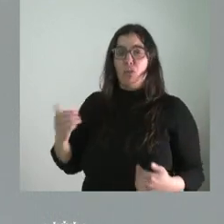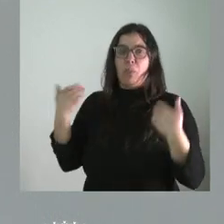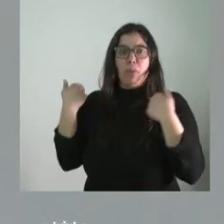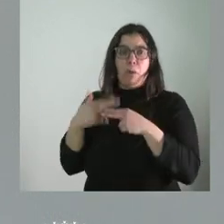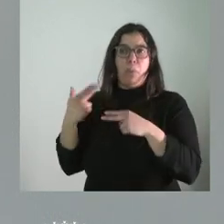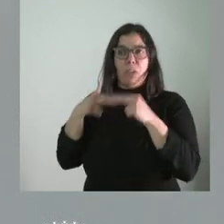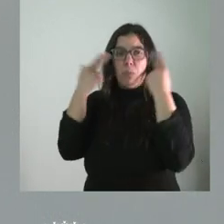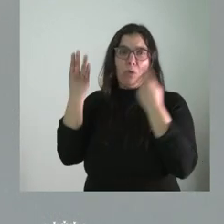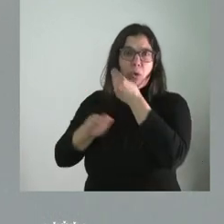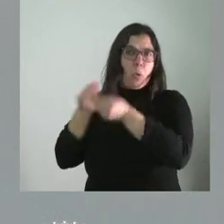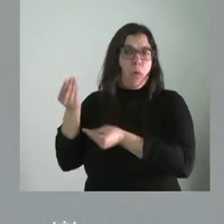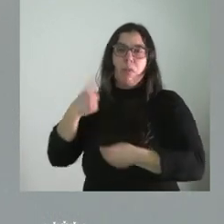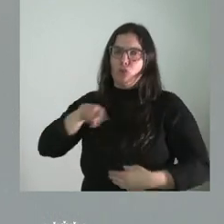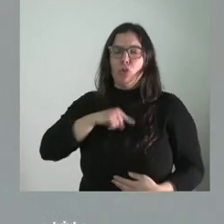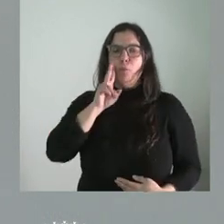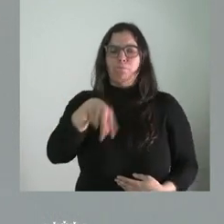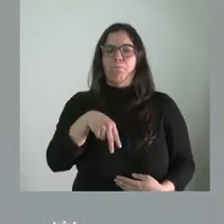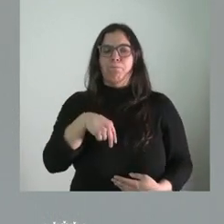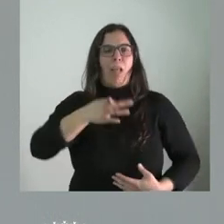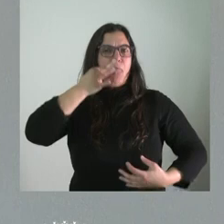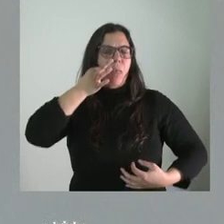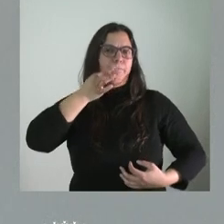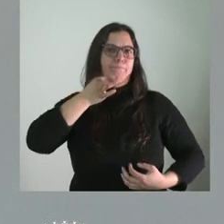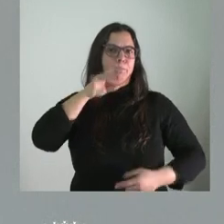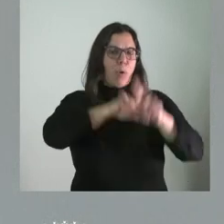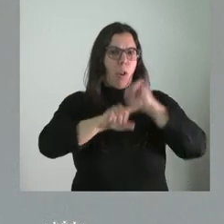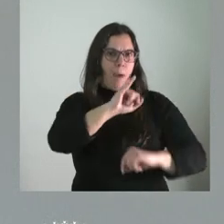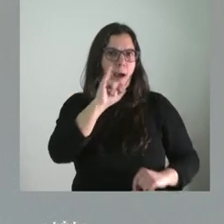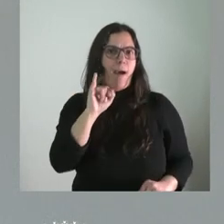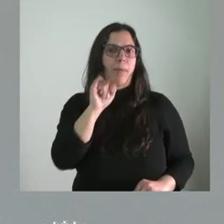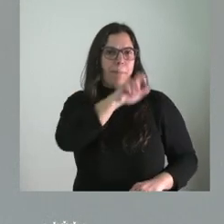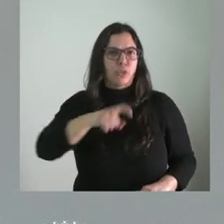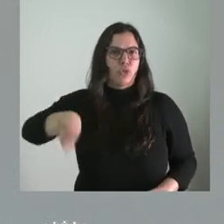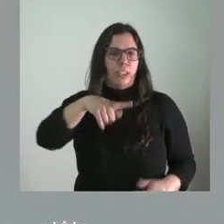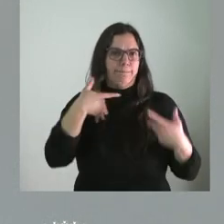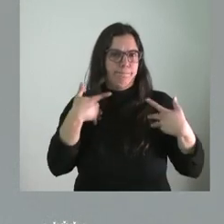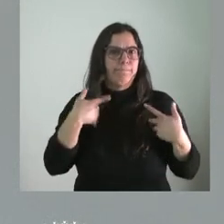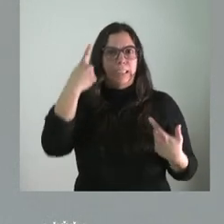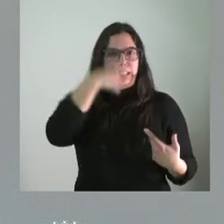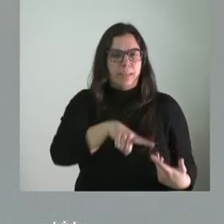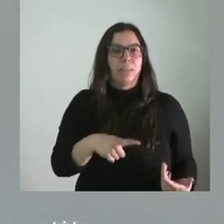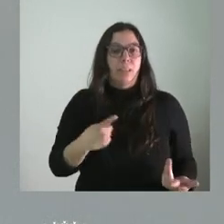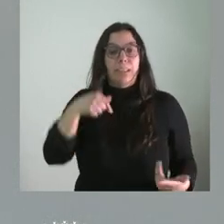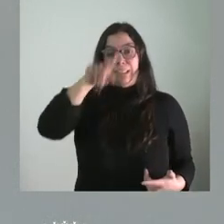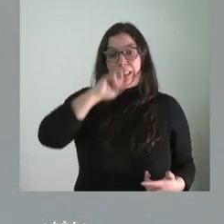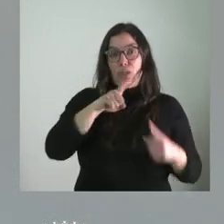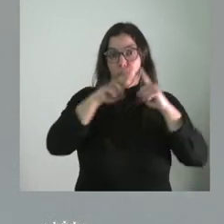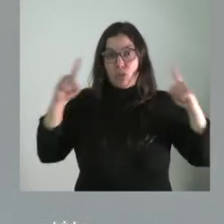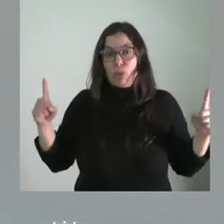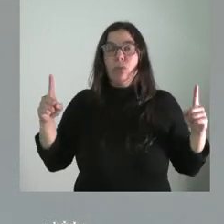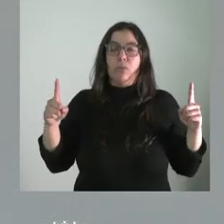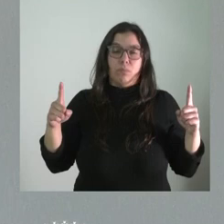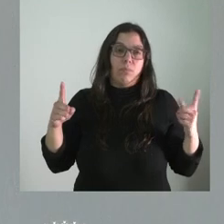públicos nosotros reconocemos las dificultades reconocemos los problemas por los que sabemos que muchos ciudadanos están pasando y sabemos que este año 2013 va a ser un año